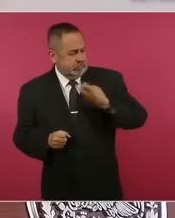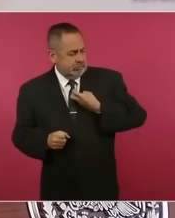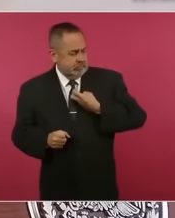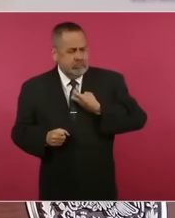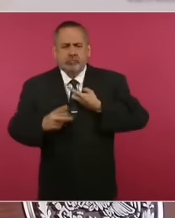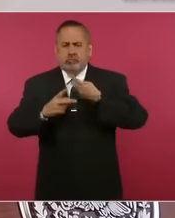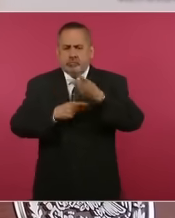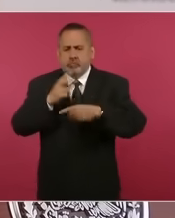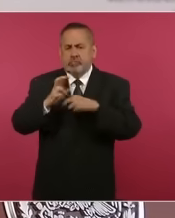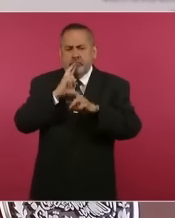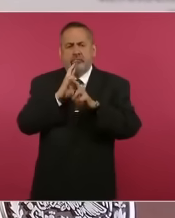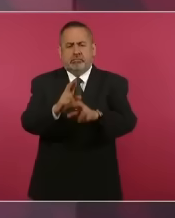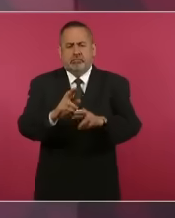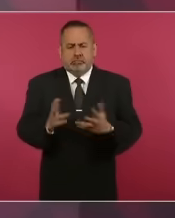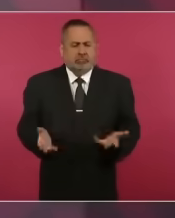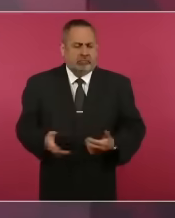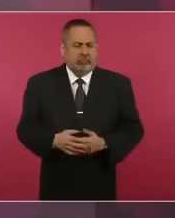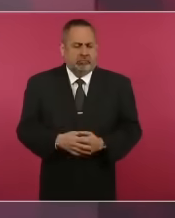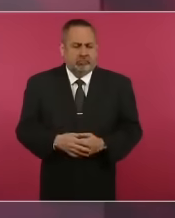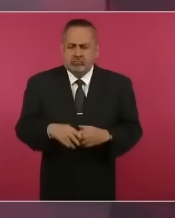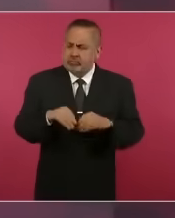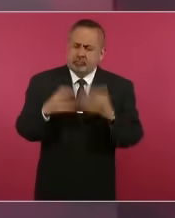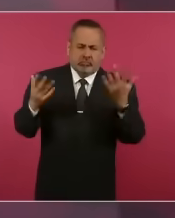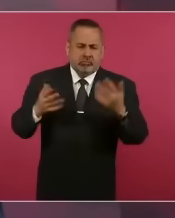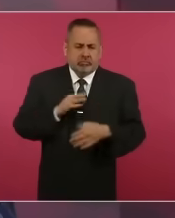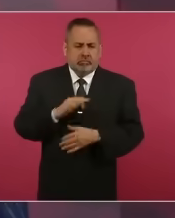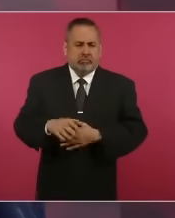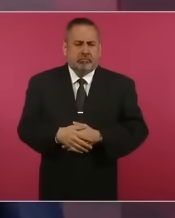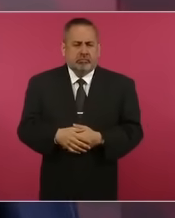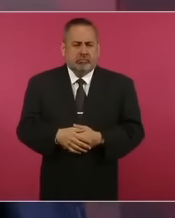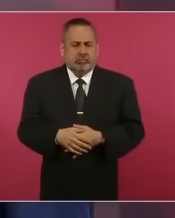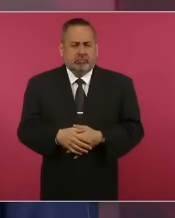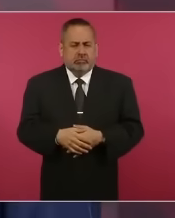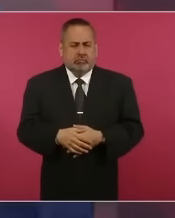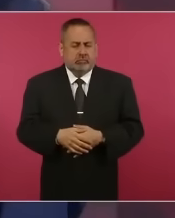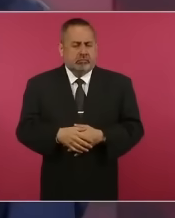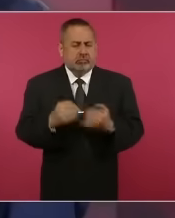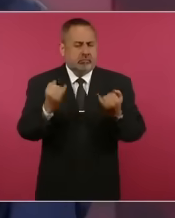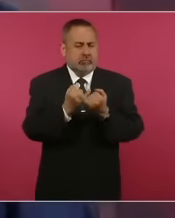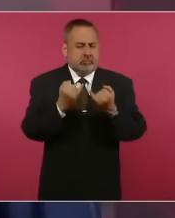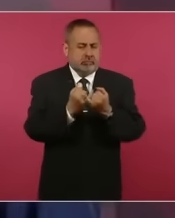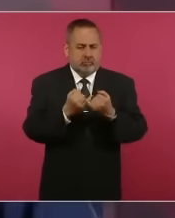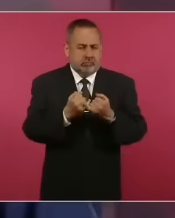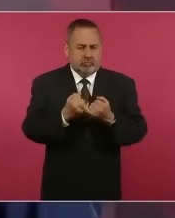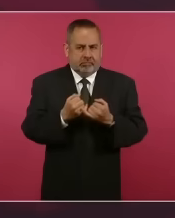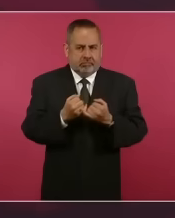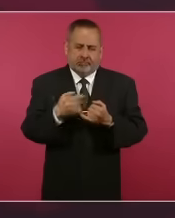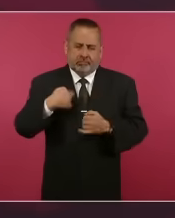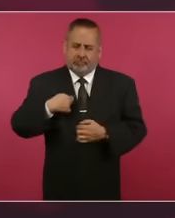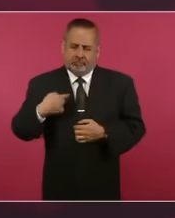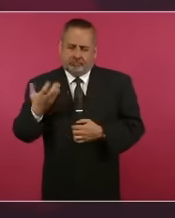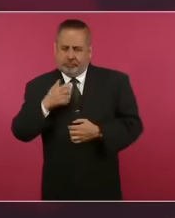es como decir, a ver, cancelen las concesiones, yo no lo voy a hacer,